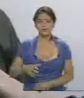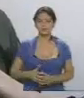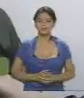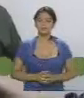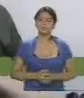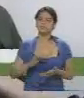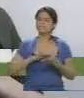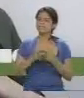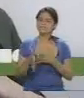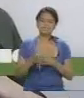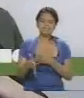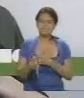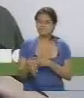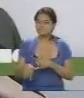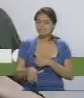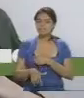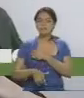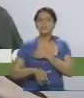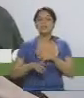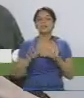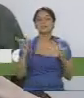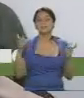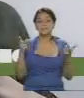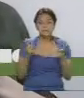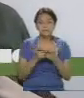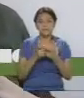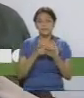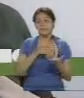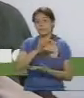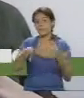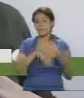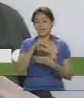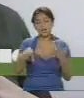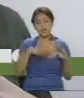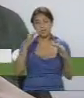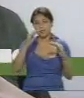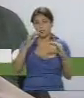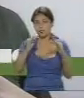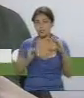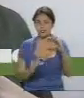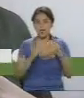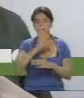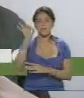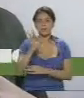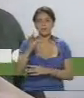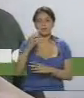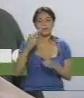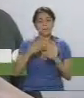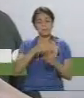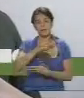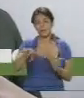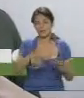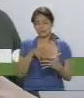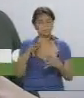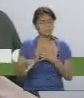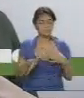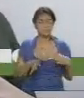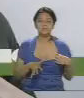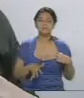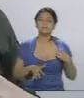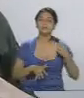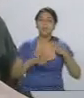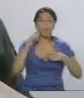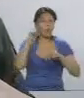Consiste simple y llanamente en reducir los índices de inseguridad, y eso conlleva